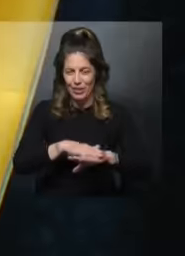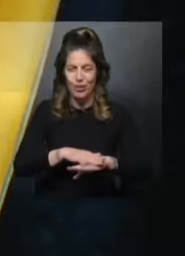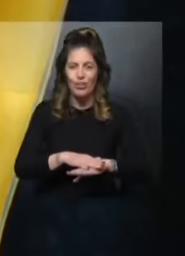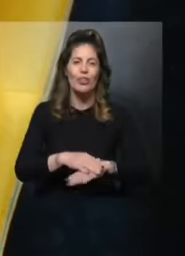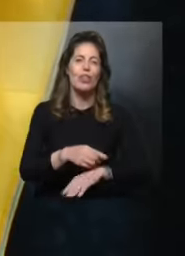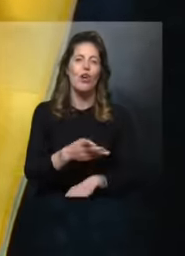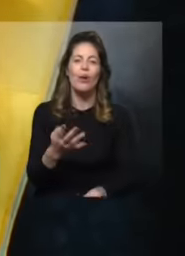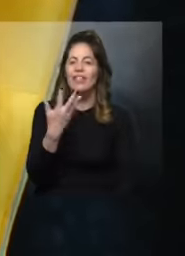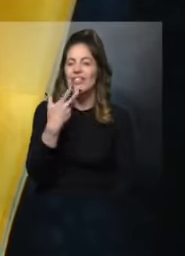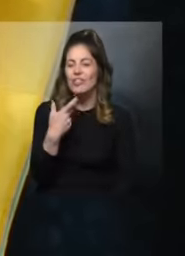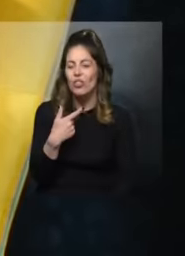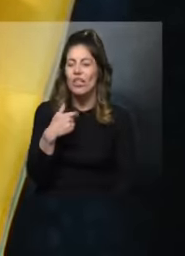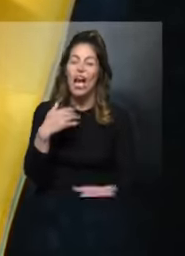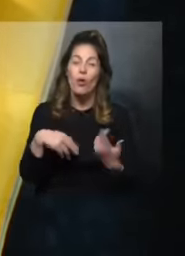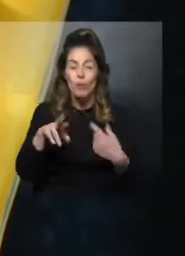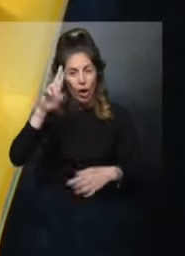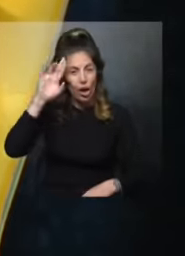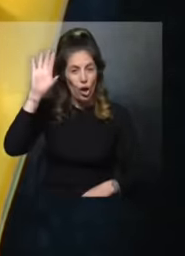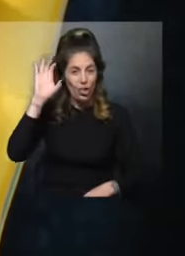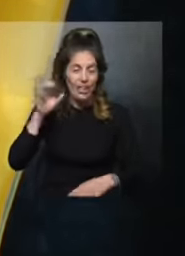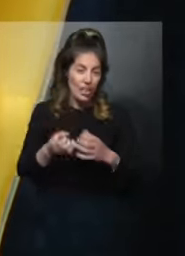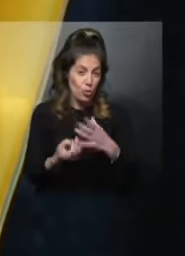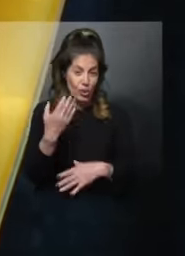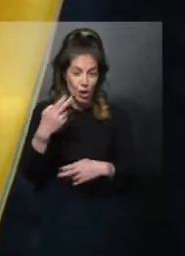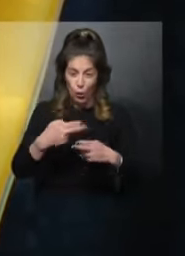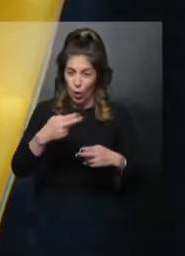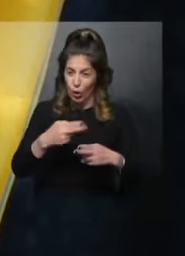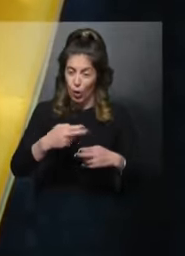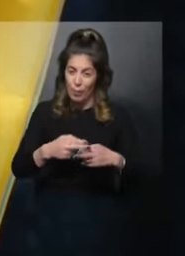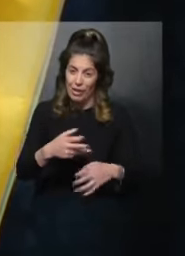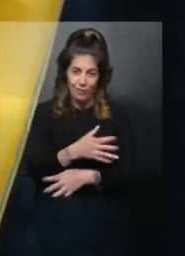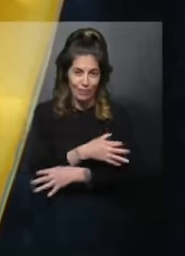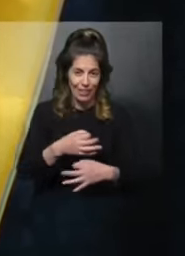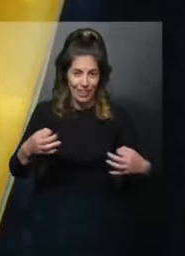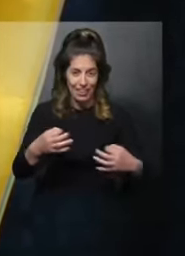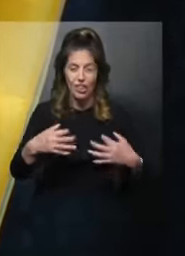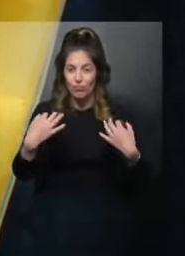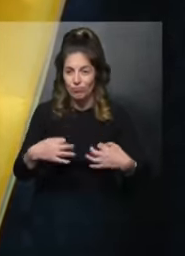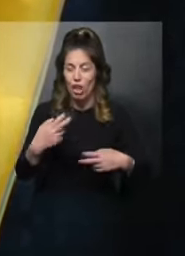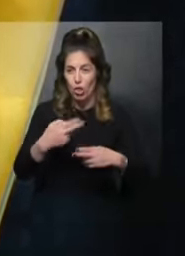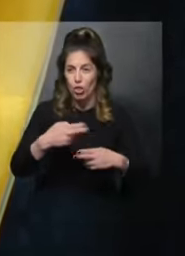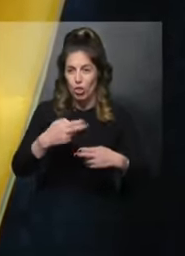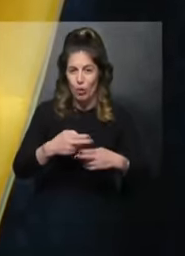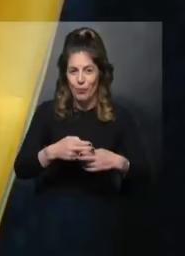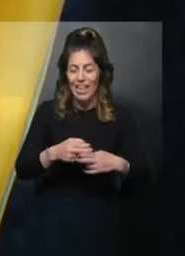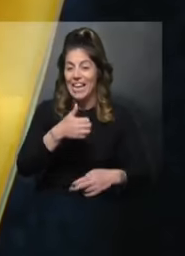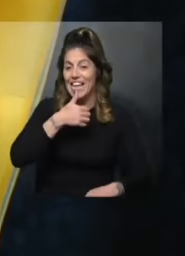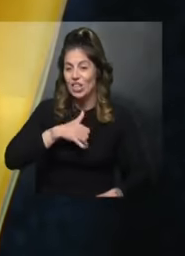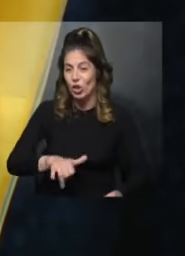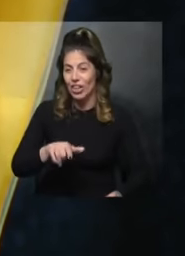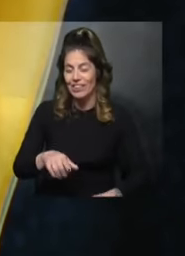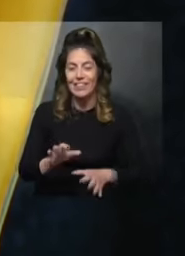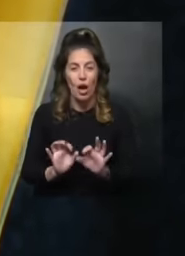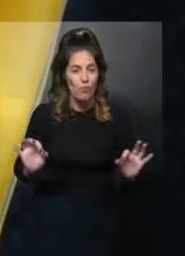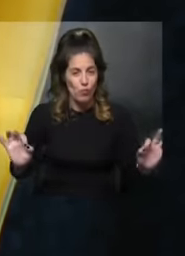que, bueno, que alguna vez ya vamos a ir recordando, porque además ya aparecieron unos nombres allí, que son tremendos nombres de la historia de esta música, ¿no?